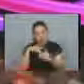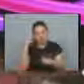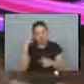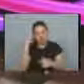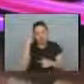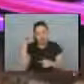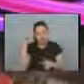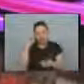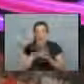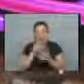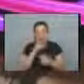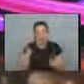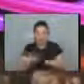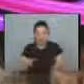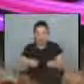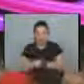pingos, che.